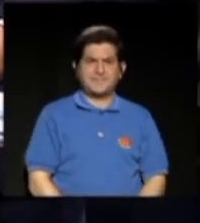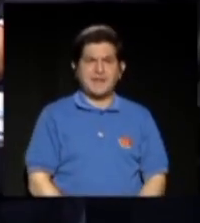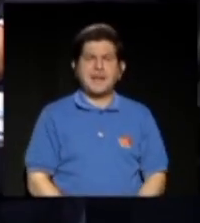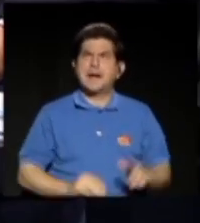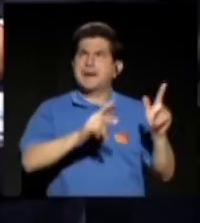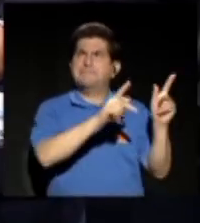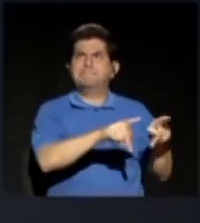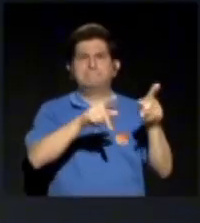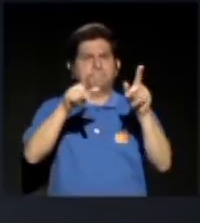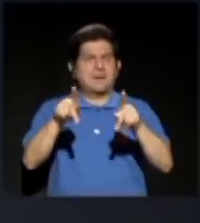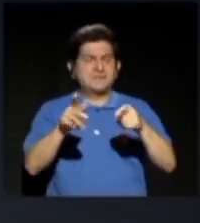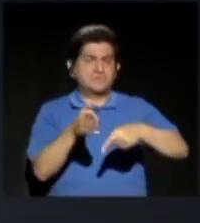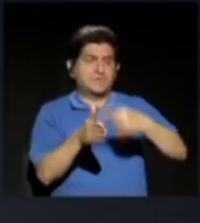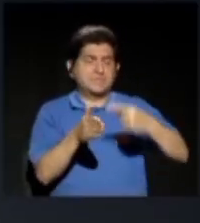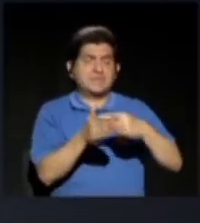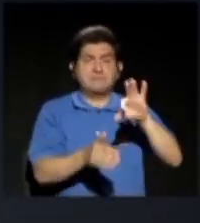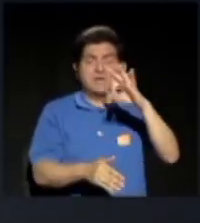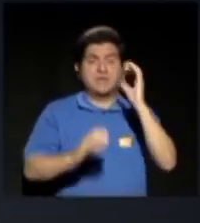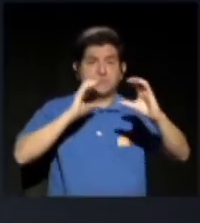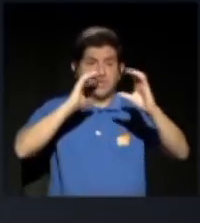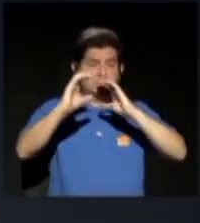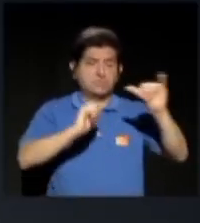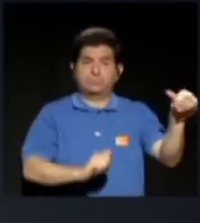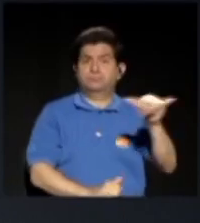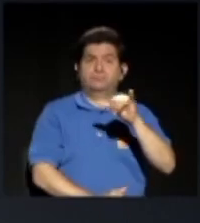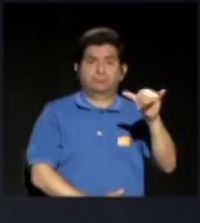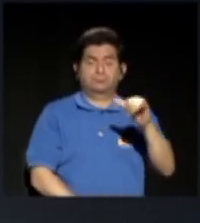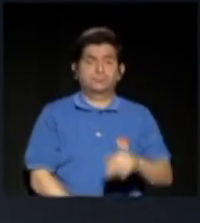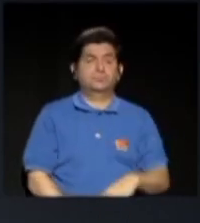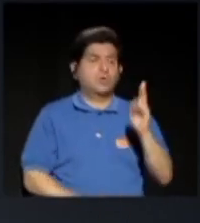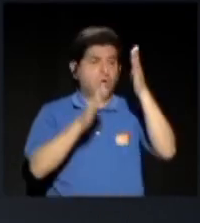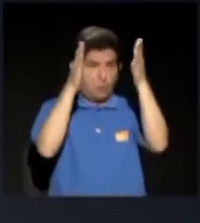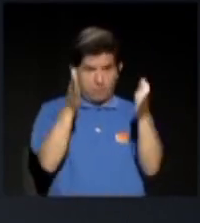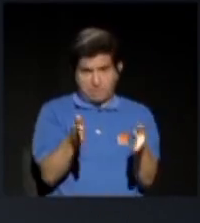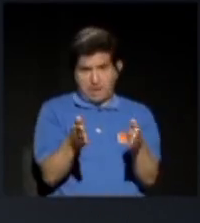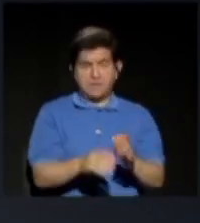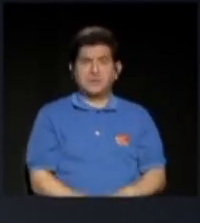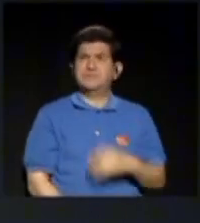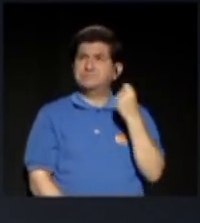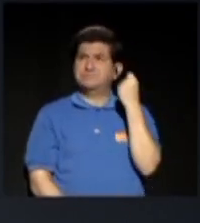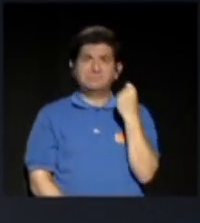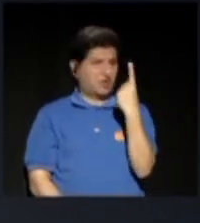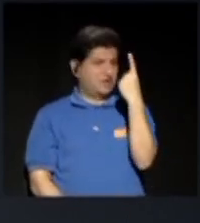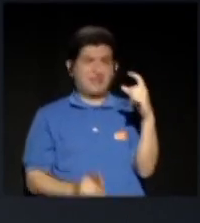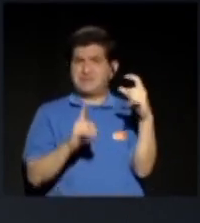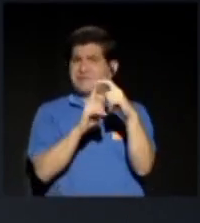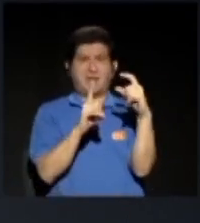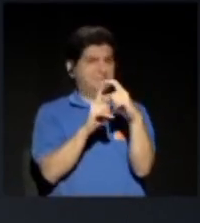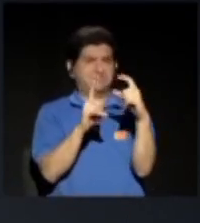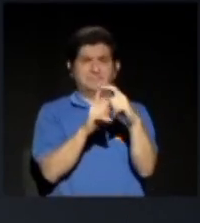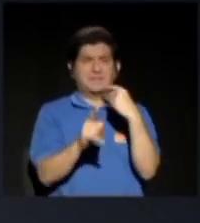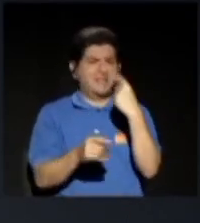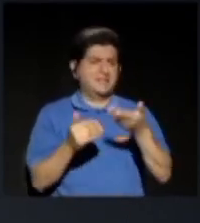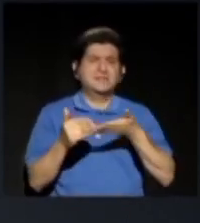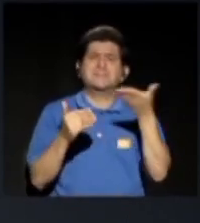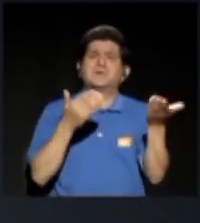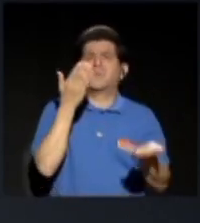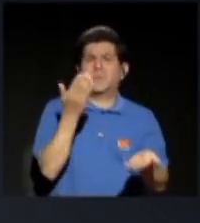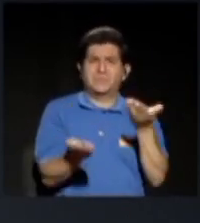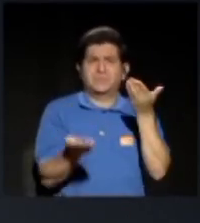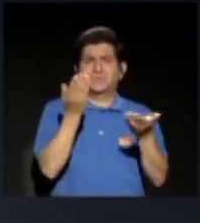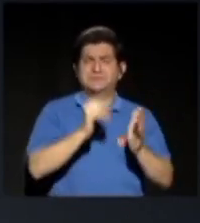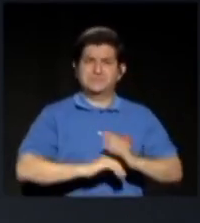la gente y a veces los medios, los colegas de los medios, no entienden el término y entonces dicen algunas cosas que